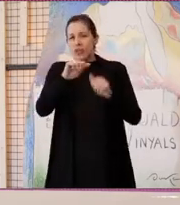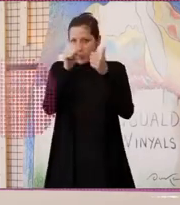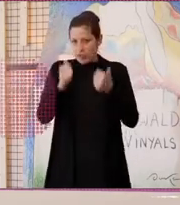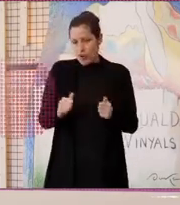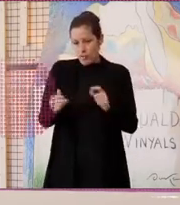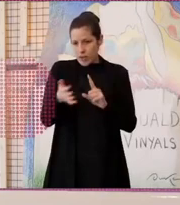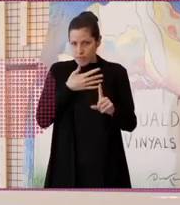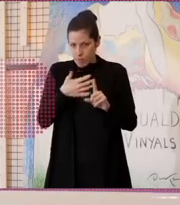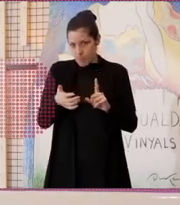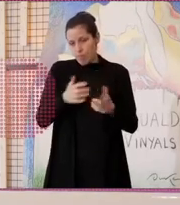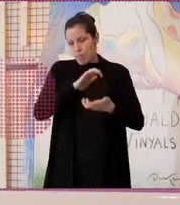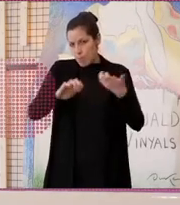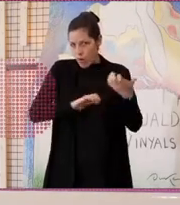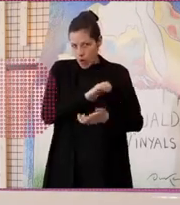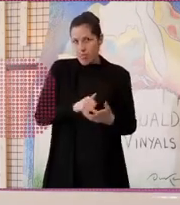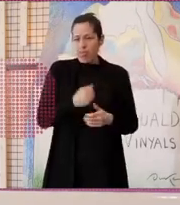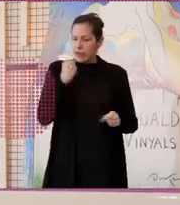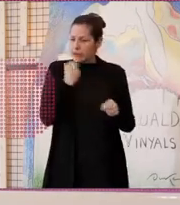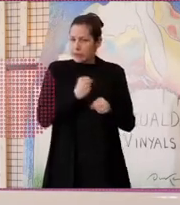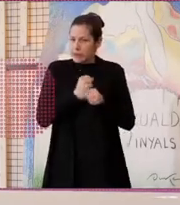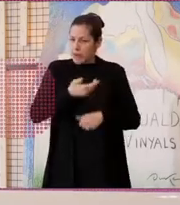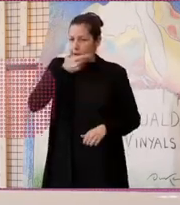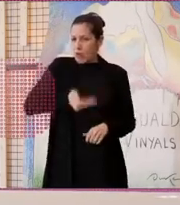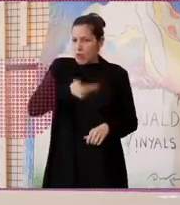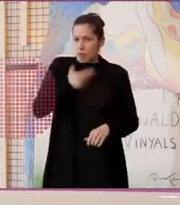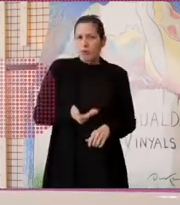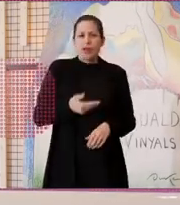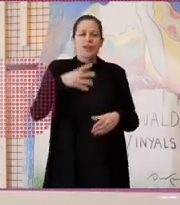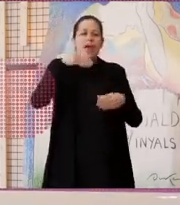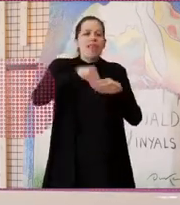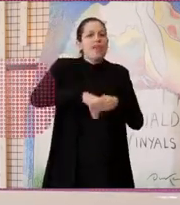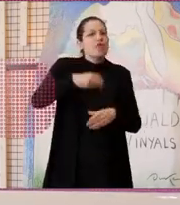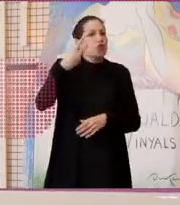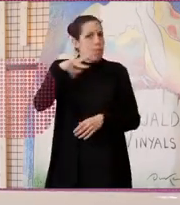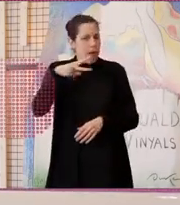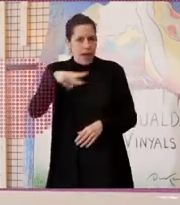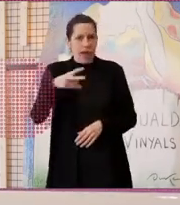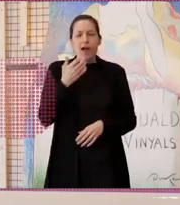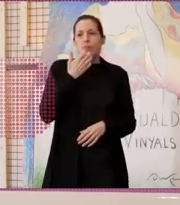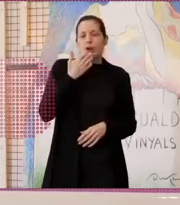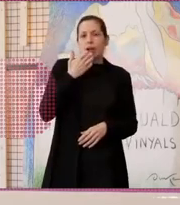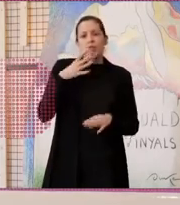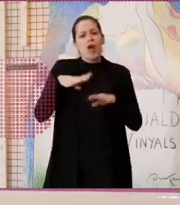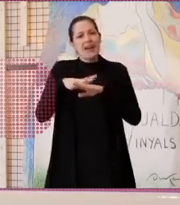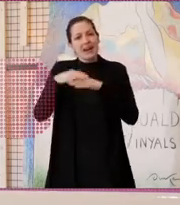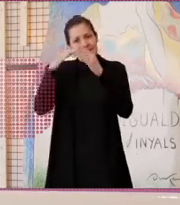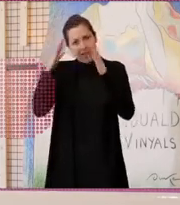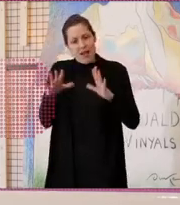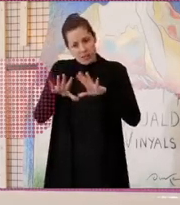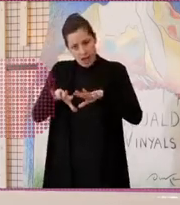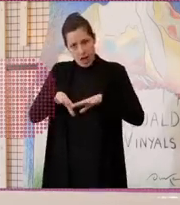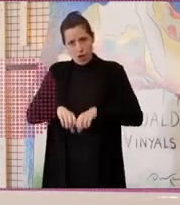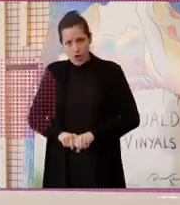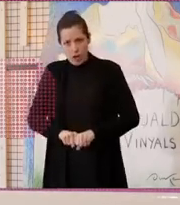había un trabajo muy sólido frente a la violencia de género en contextos de pareja con toda la red de casas de acogida con la casa malva como